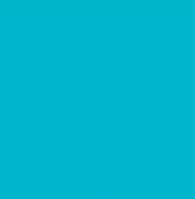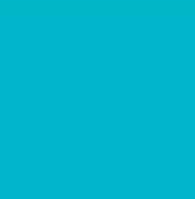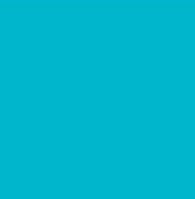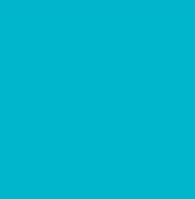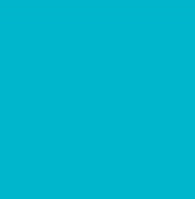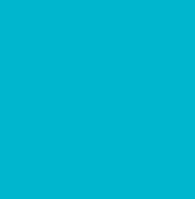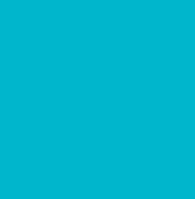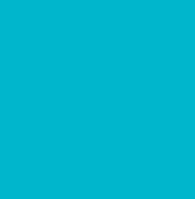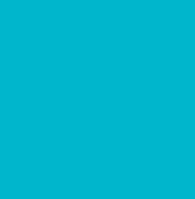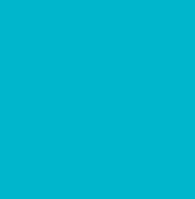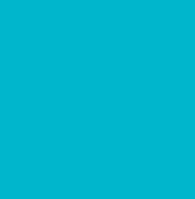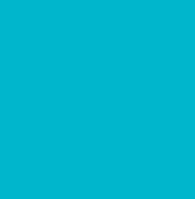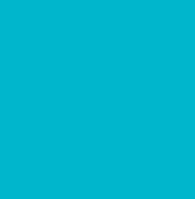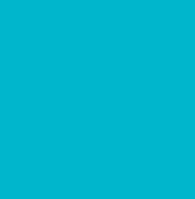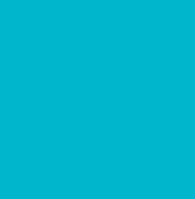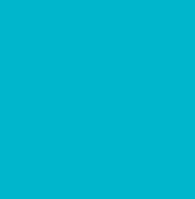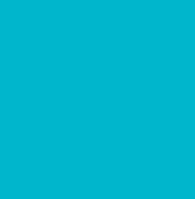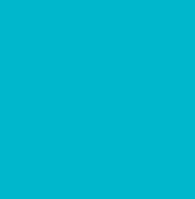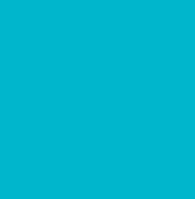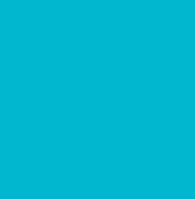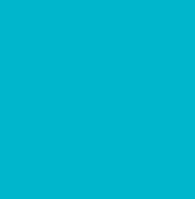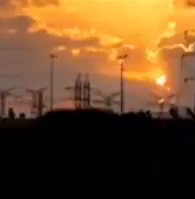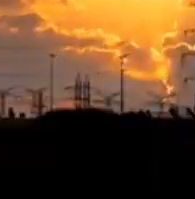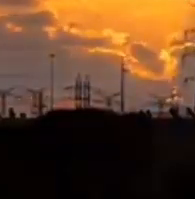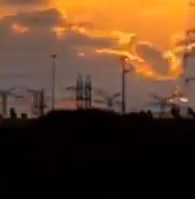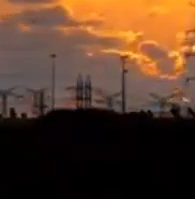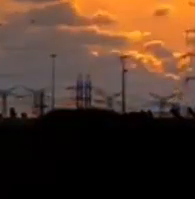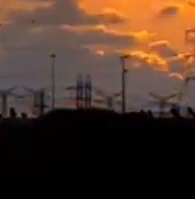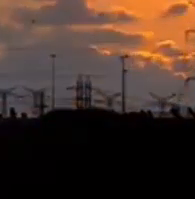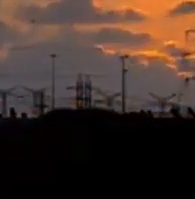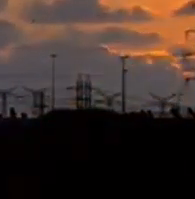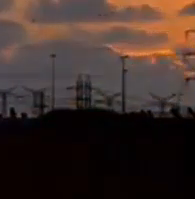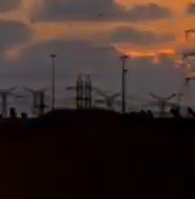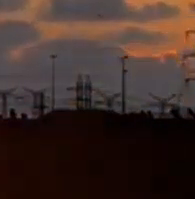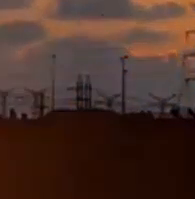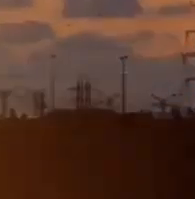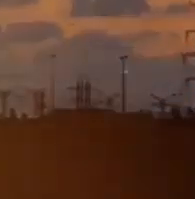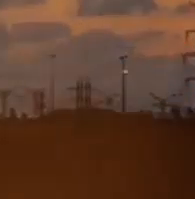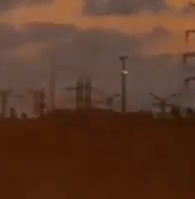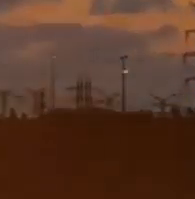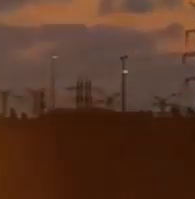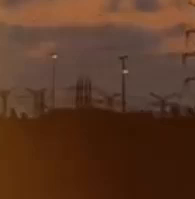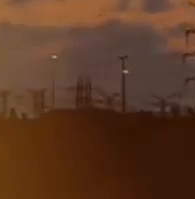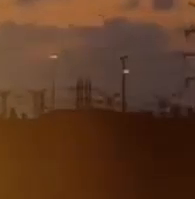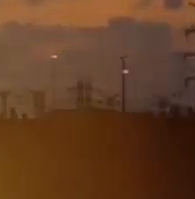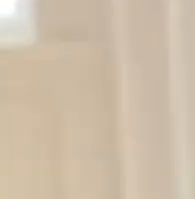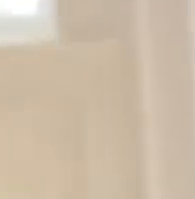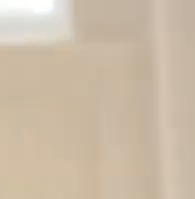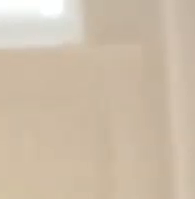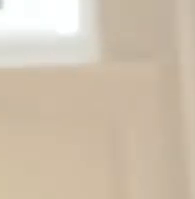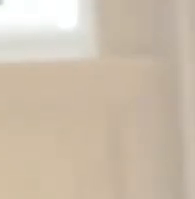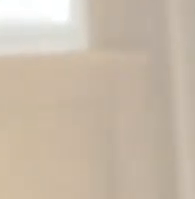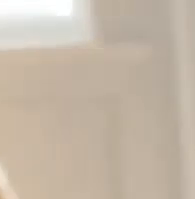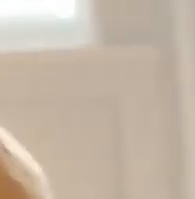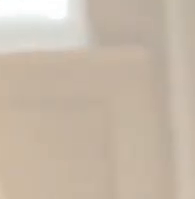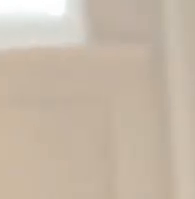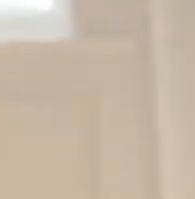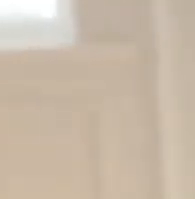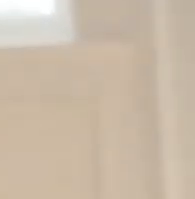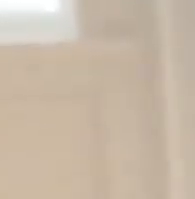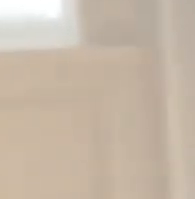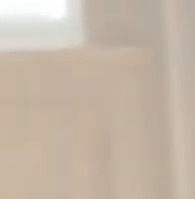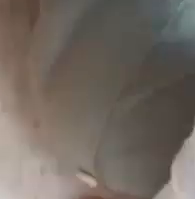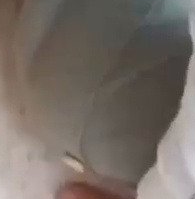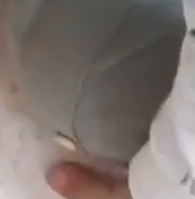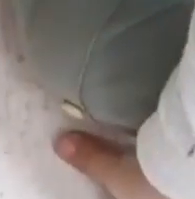de manos cuando no puede usar agua y jabón. En estos tiempos difíciles por los que pasamos, nos damos cuenta que la verdadera energía